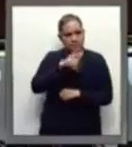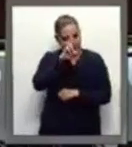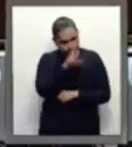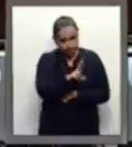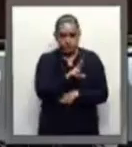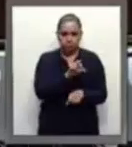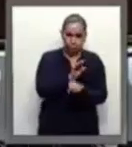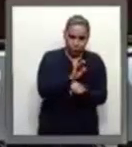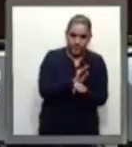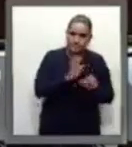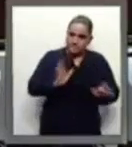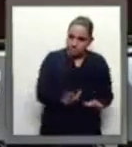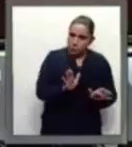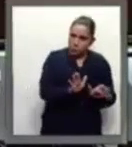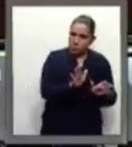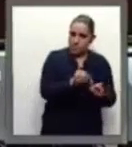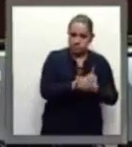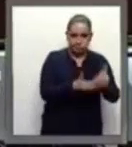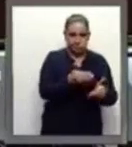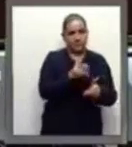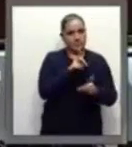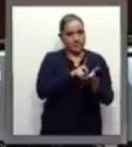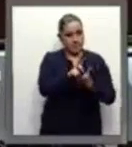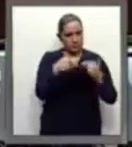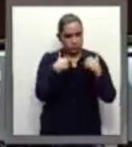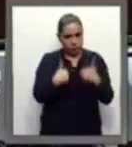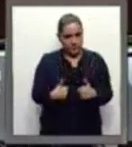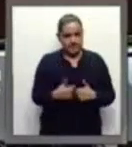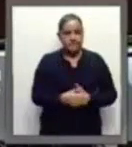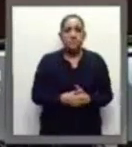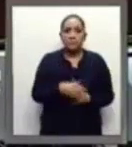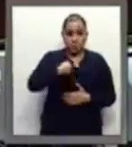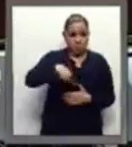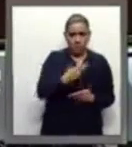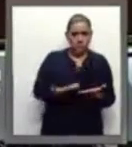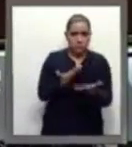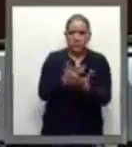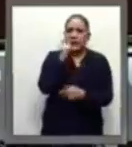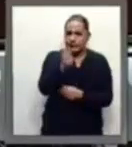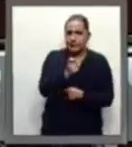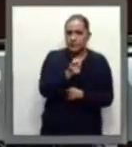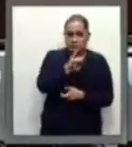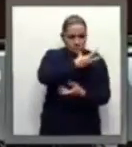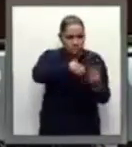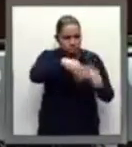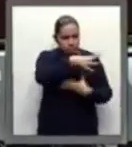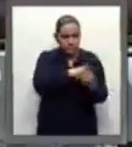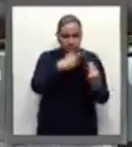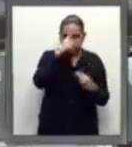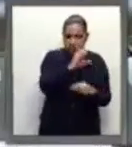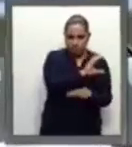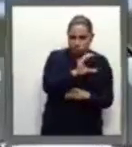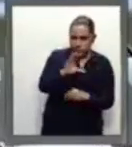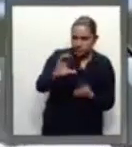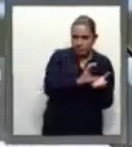derechos humanos. Lo que proponemos es una redistribución de los recursos para que alcancen para todos los municipios